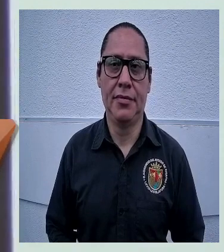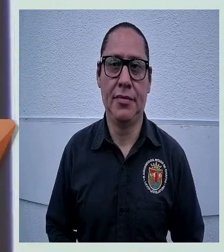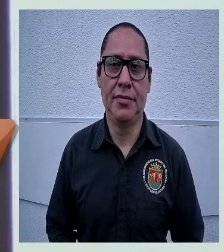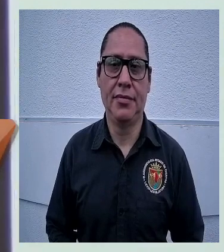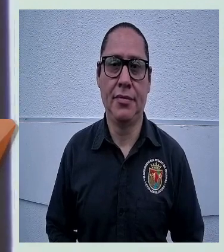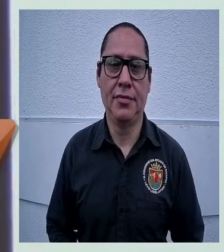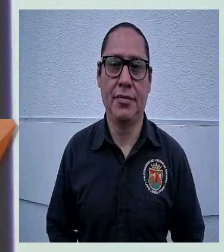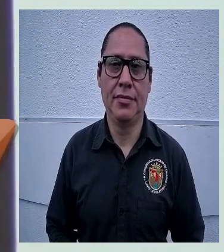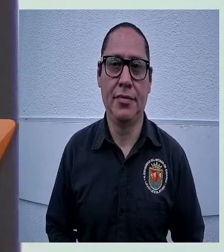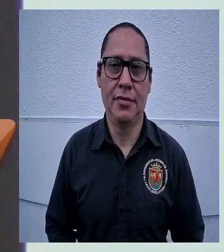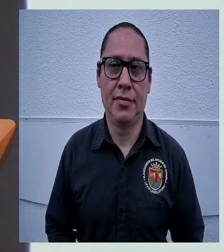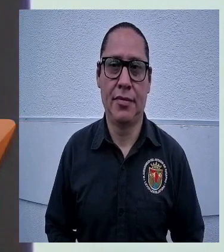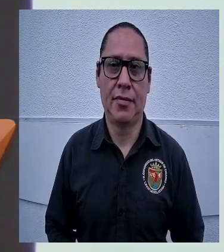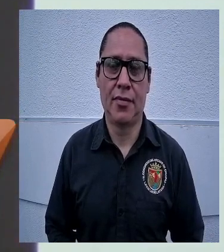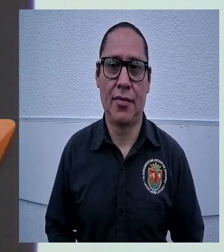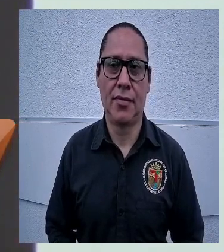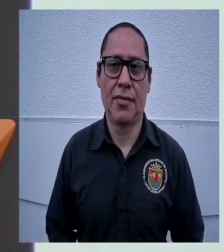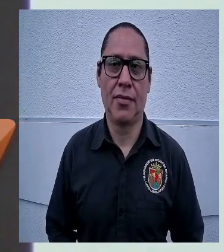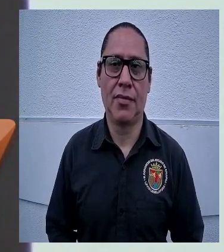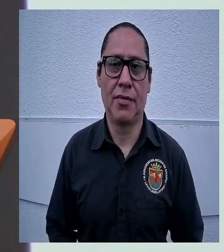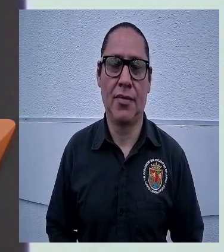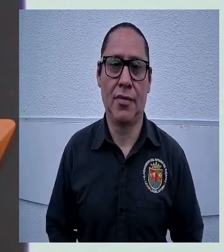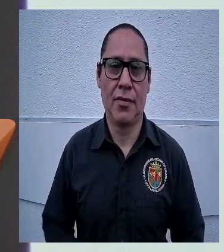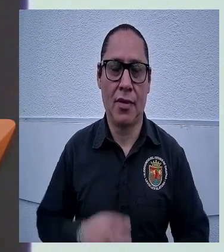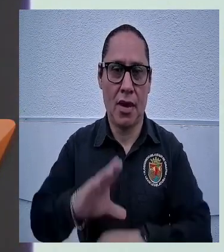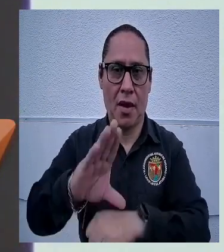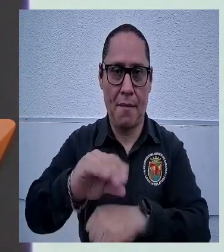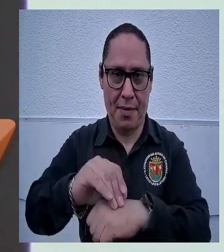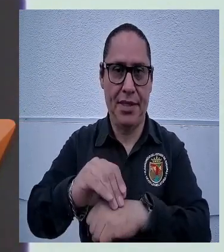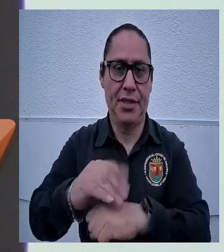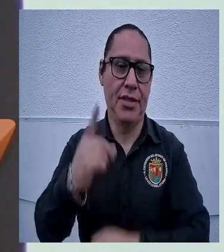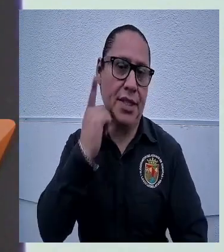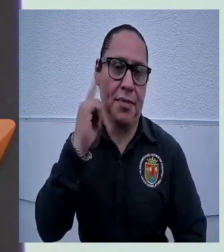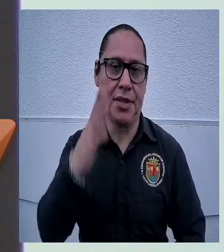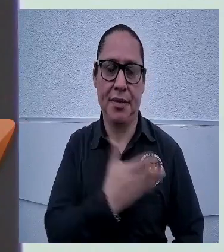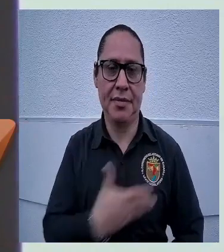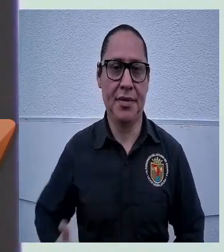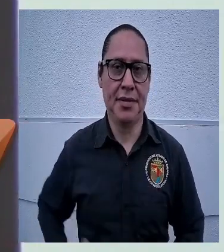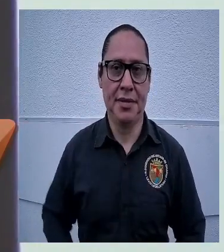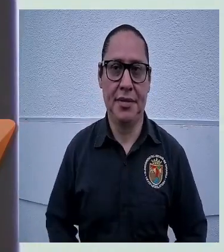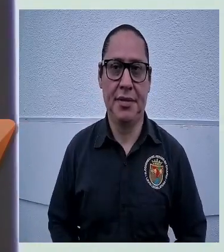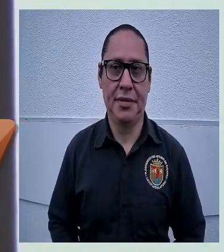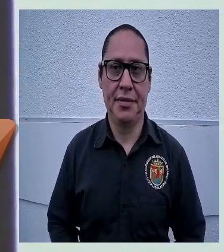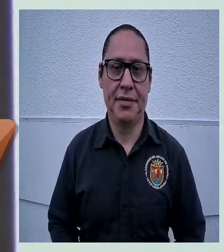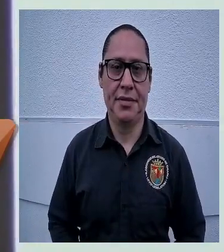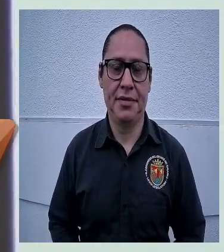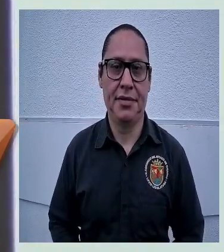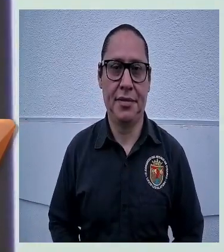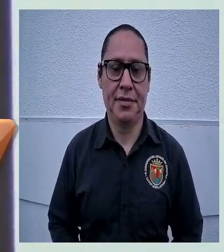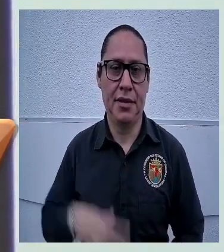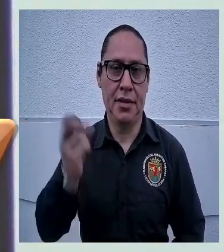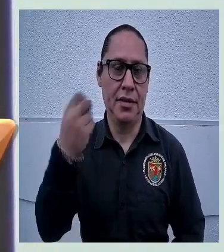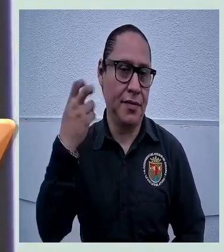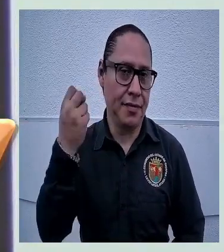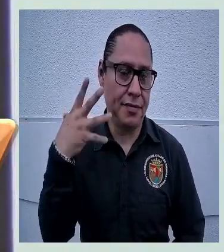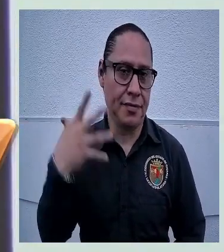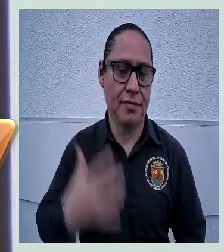Mila cotol con Venia diputada presidenta honorable